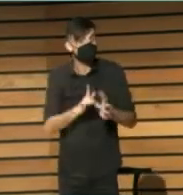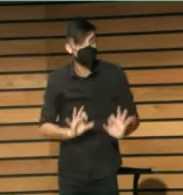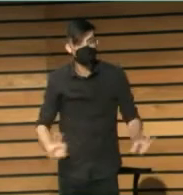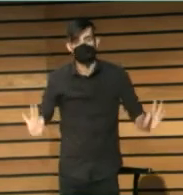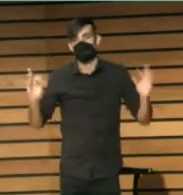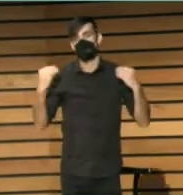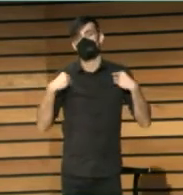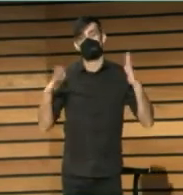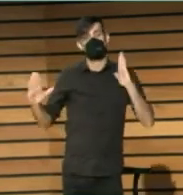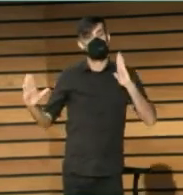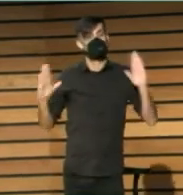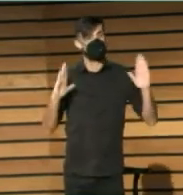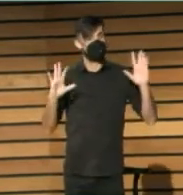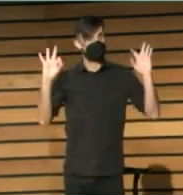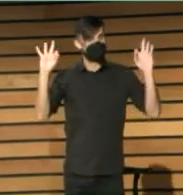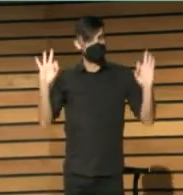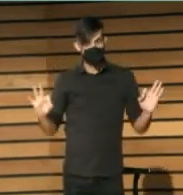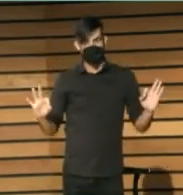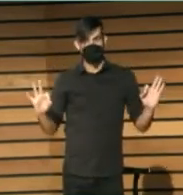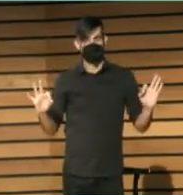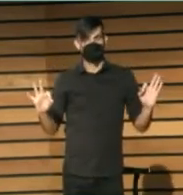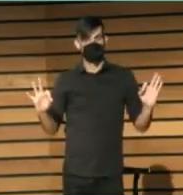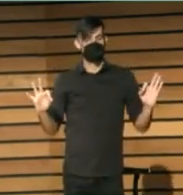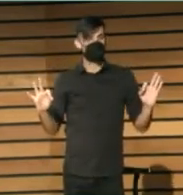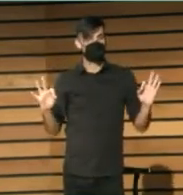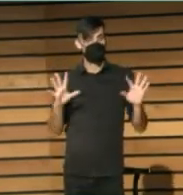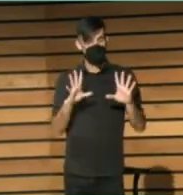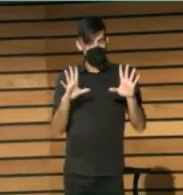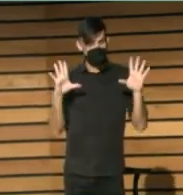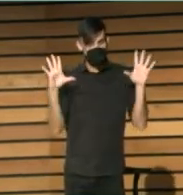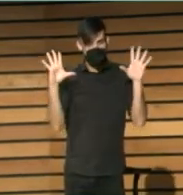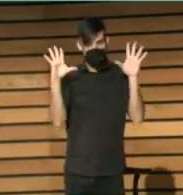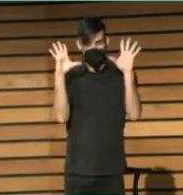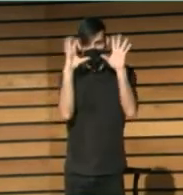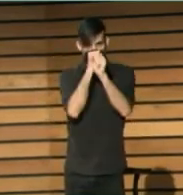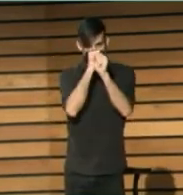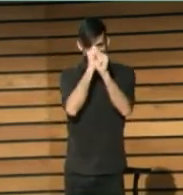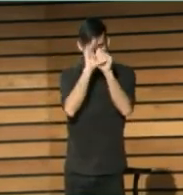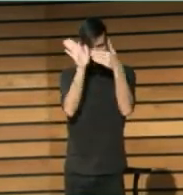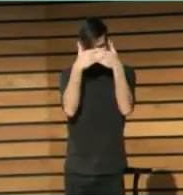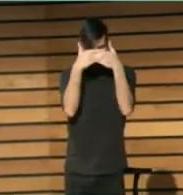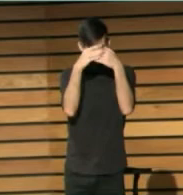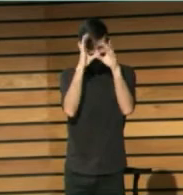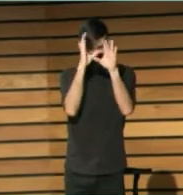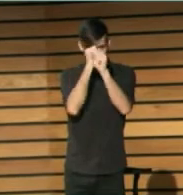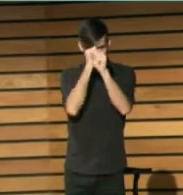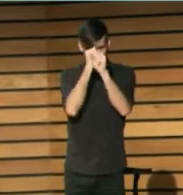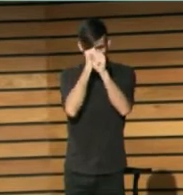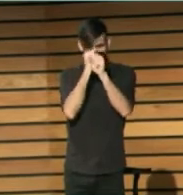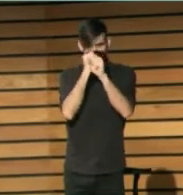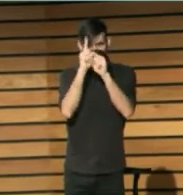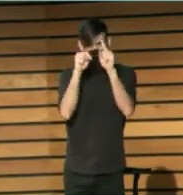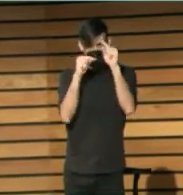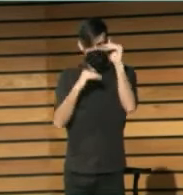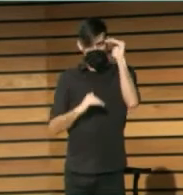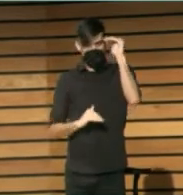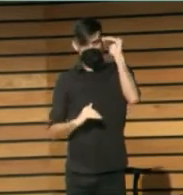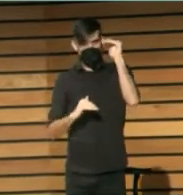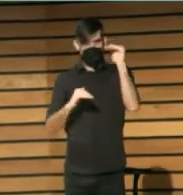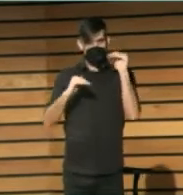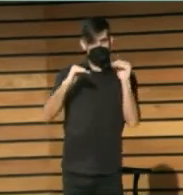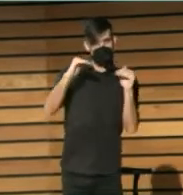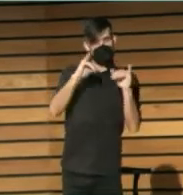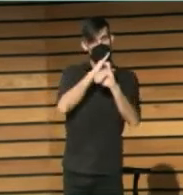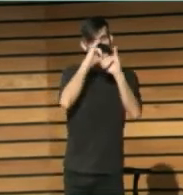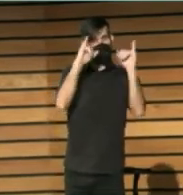vidas el único recurso que tuvieron para lograr el equilibrio que da la